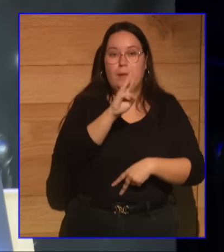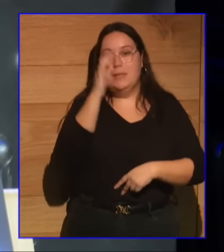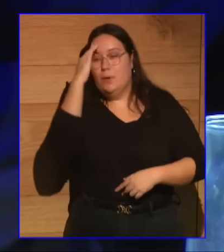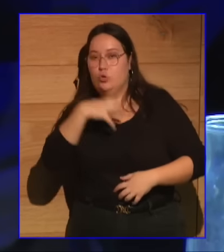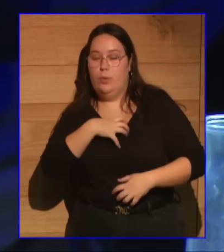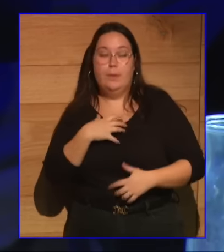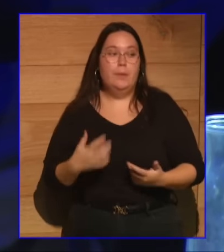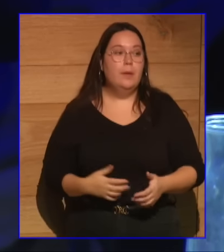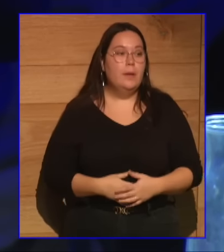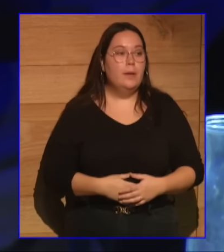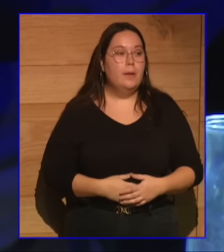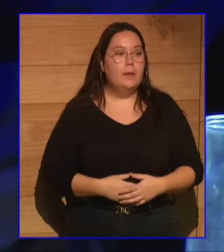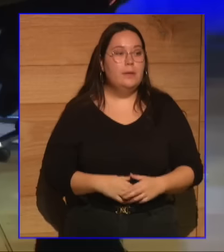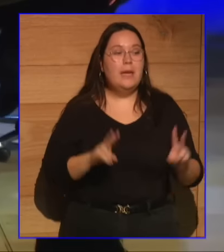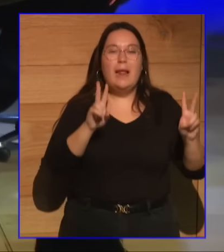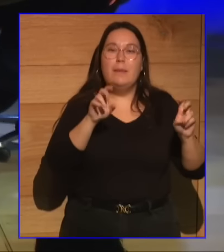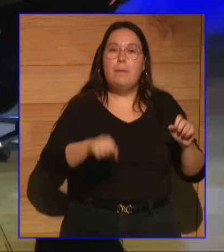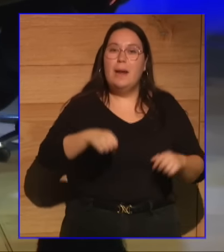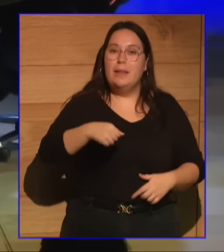opinión del tema maletas